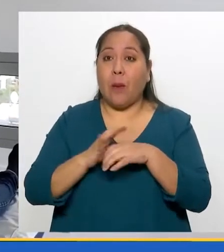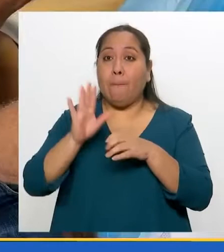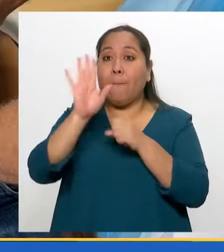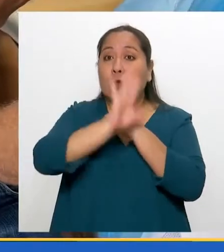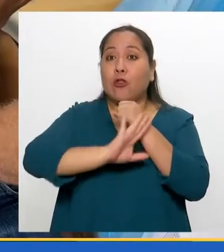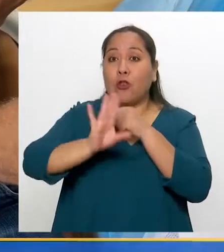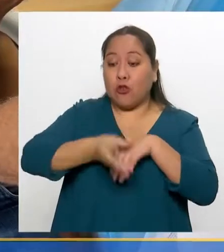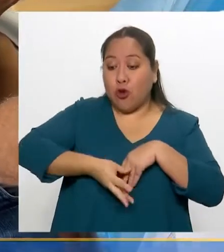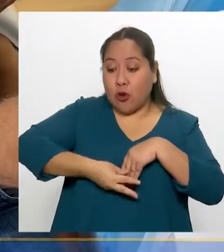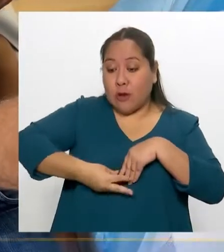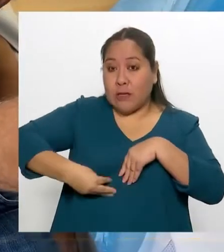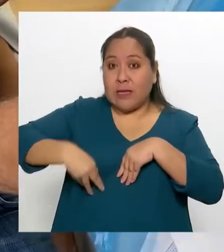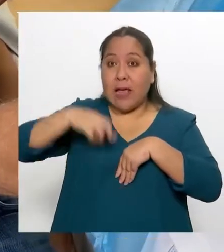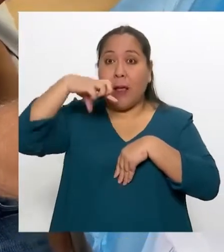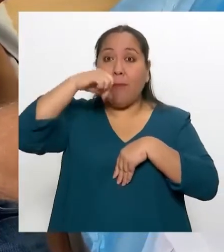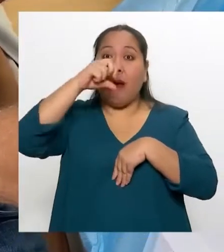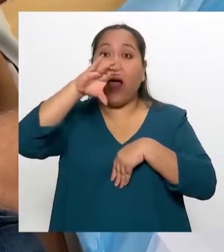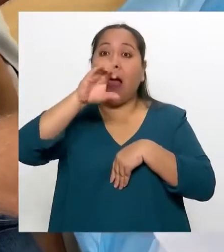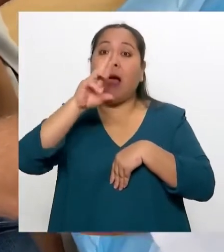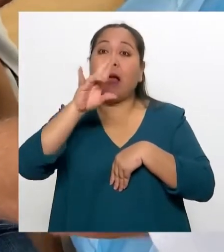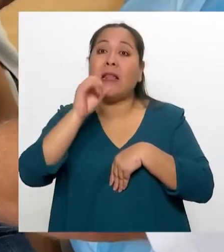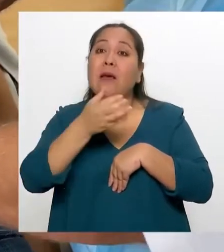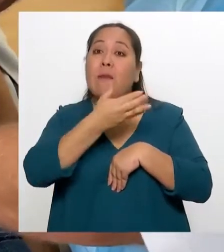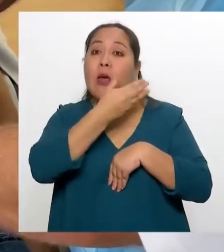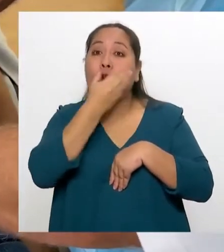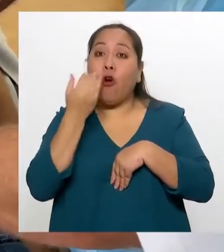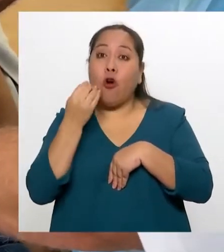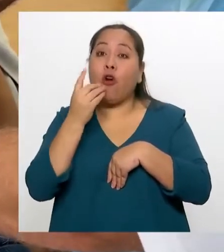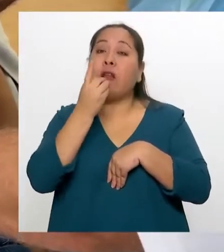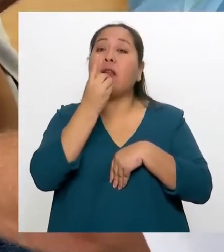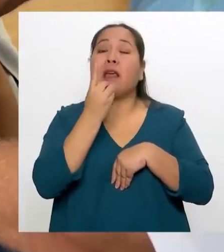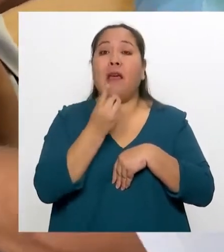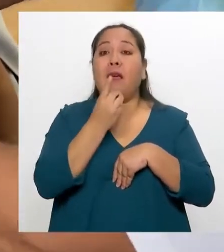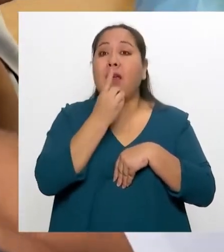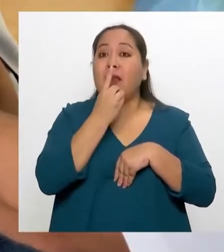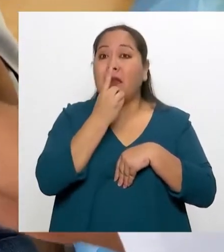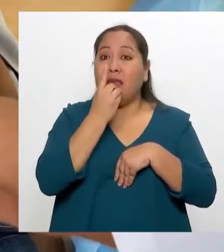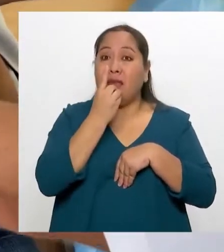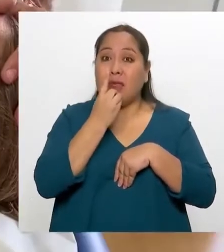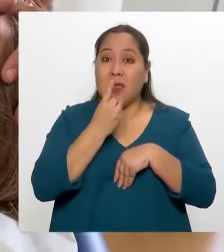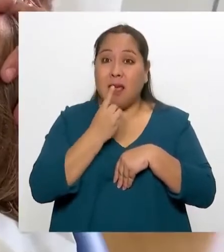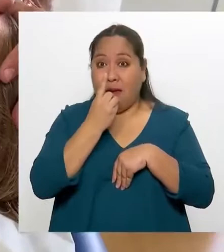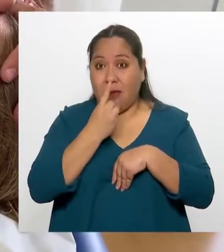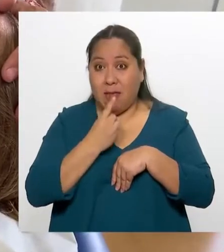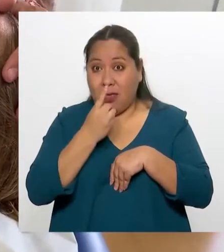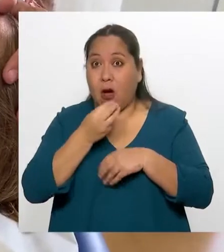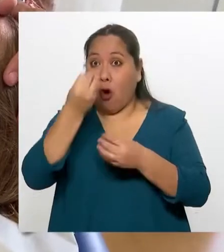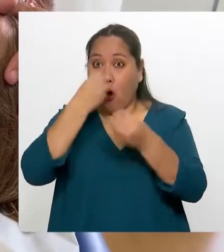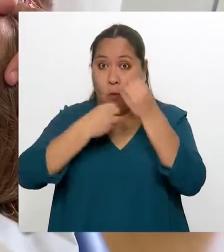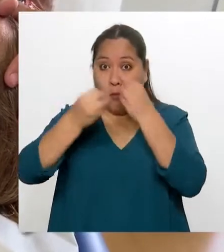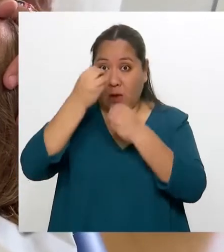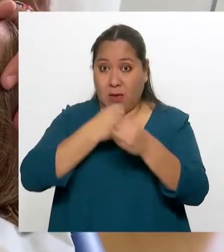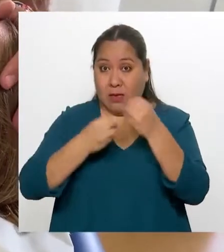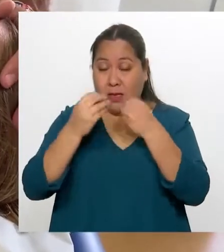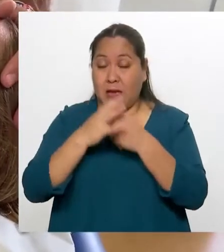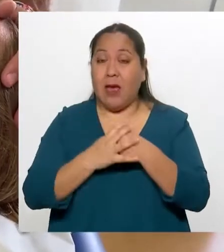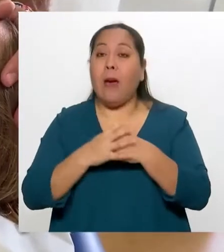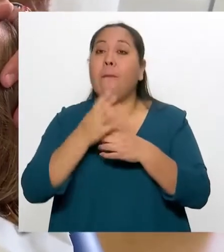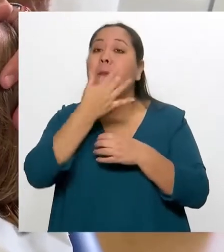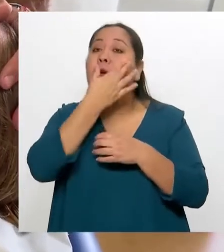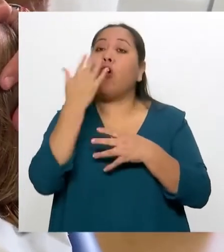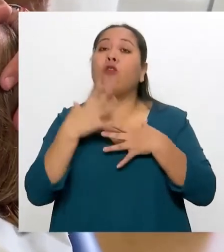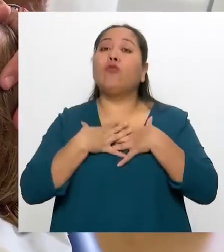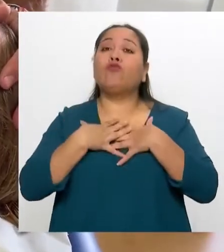enzimas pancreáticas para que pueda asimilar los alimentos, mejorar su dieta, hacer fisioterapia respiratoria, ¿no? Entonces, eso